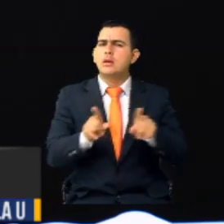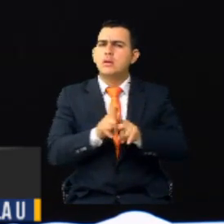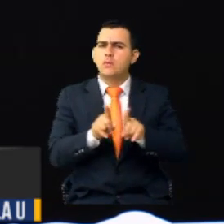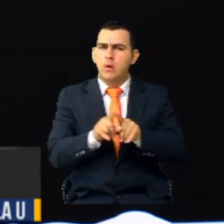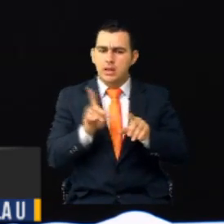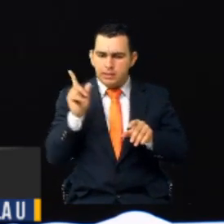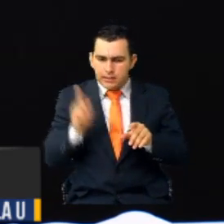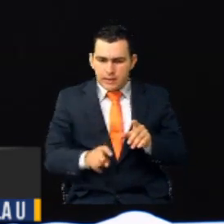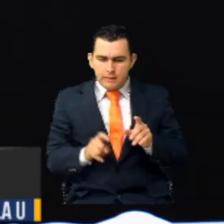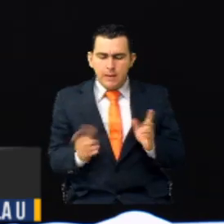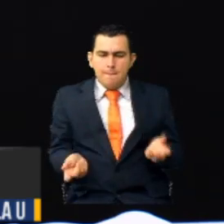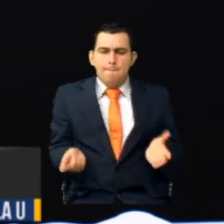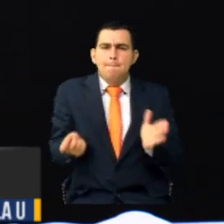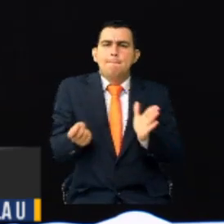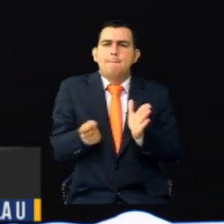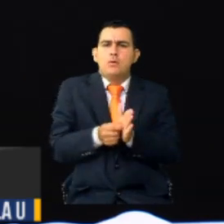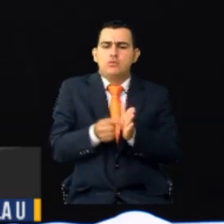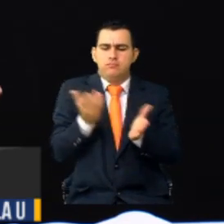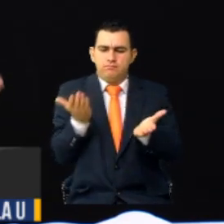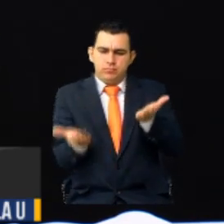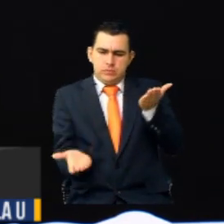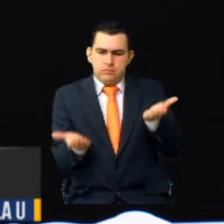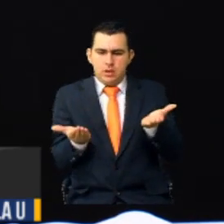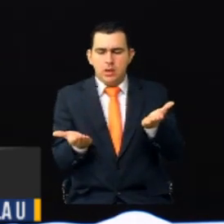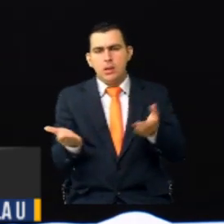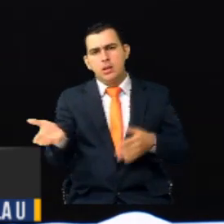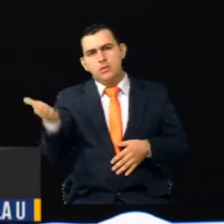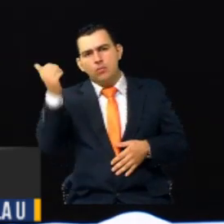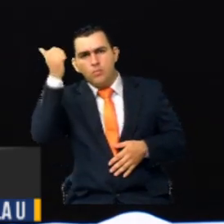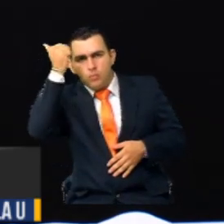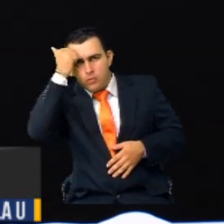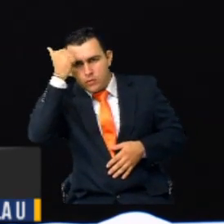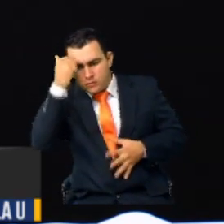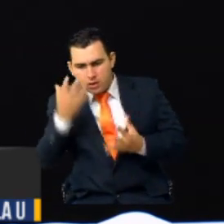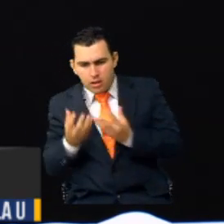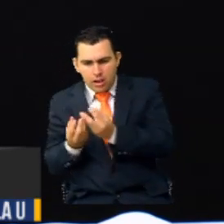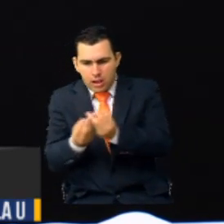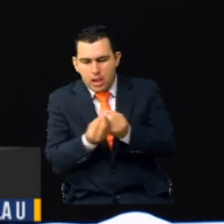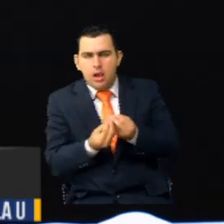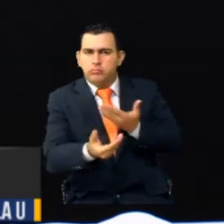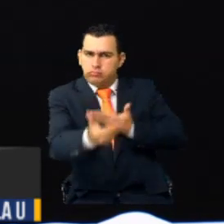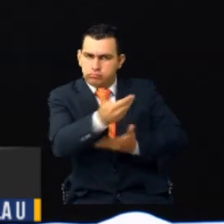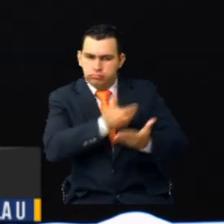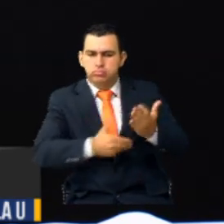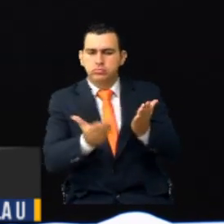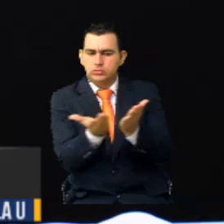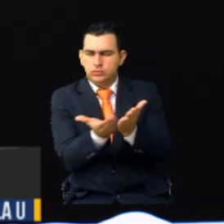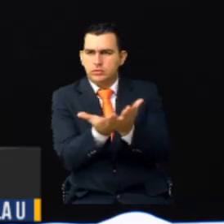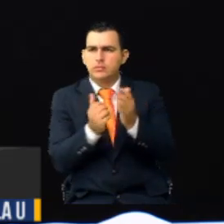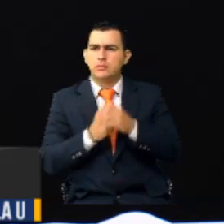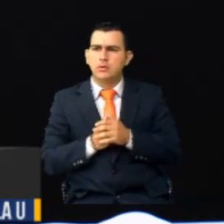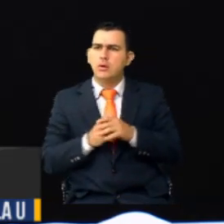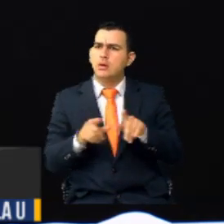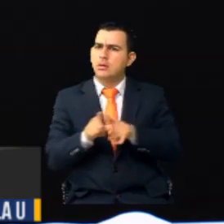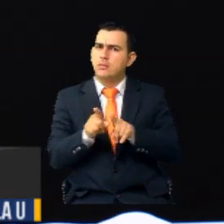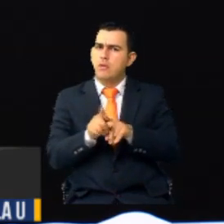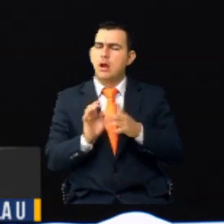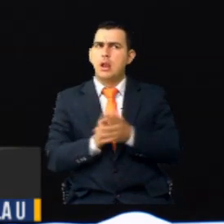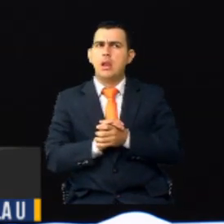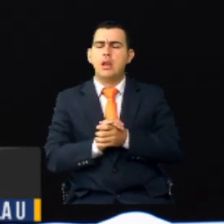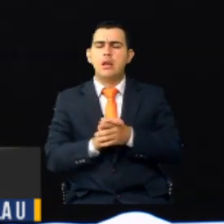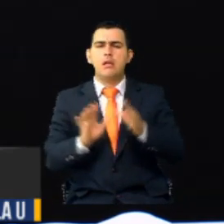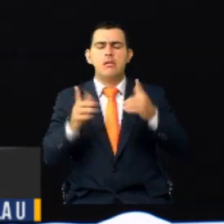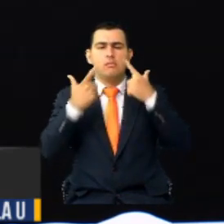ese punto de equilibrio de la mano con los maestros, que son los hacedores de la educación, o por lo menos un actor muy importante dentro